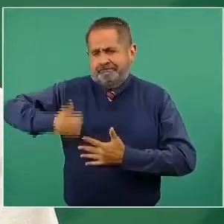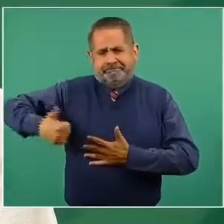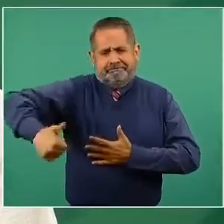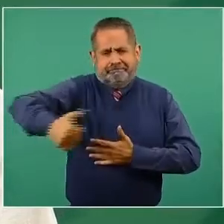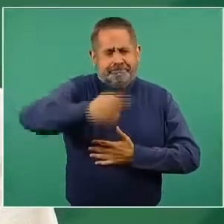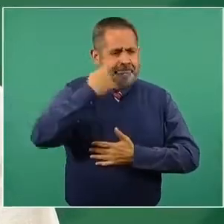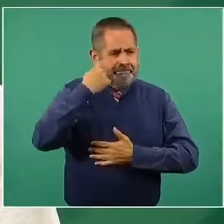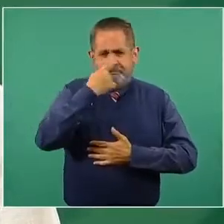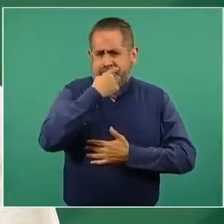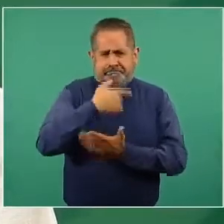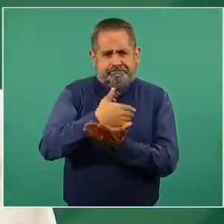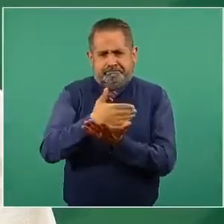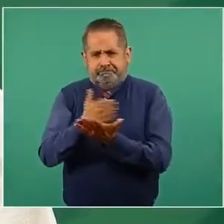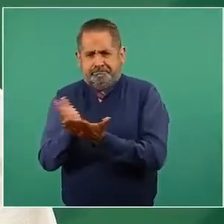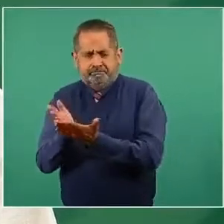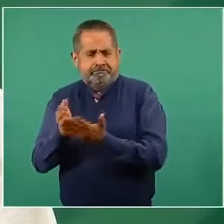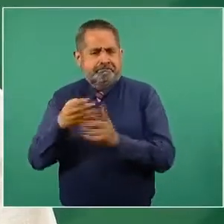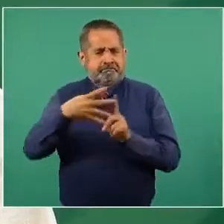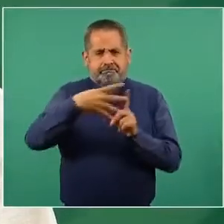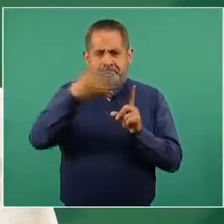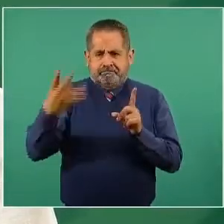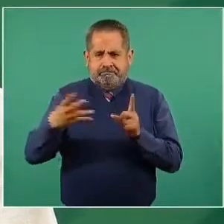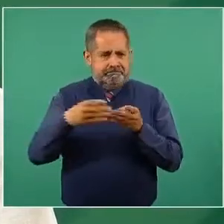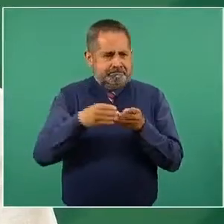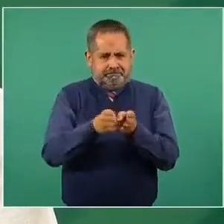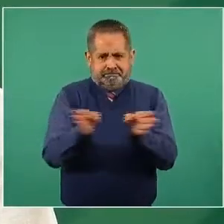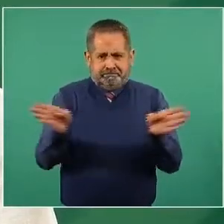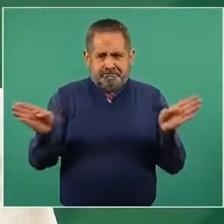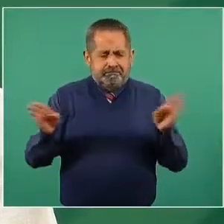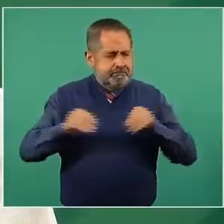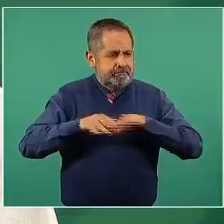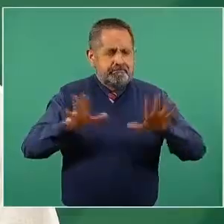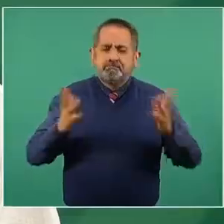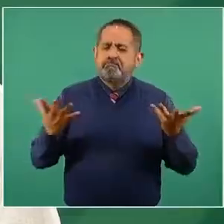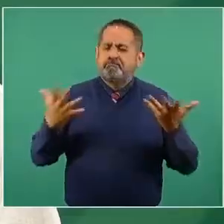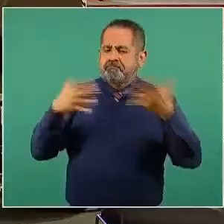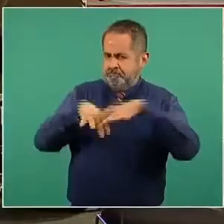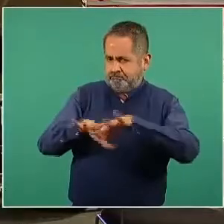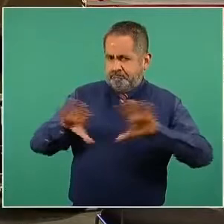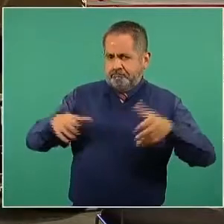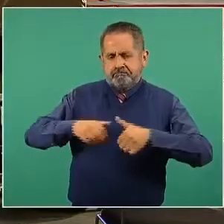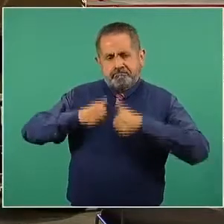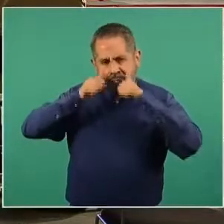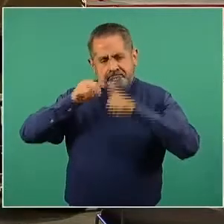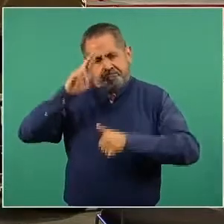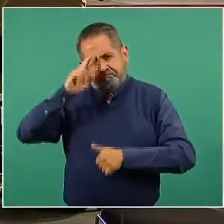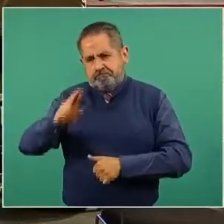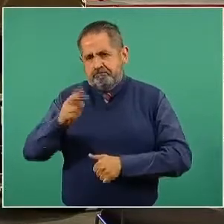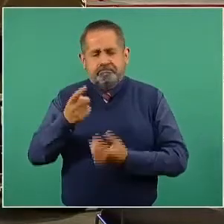de diversidad en la identidad de género y en las preferencias sexuales. La